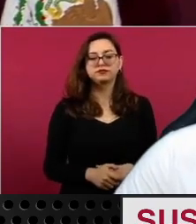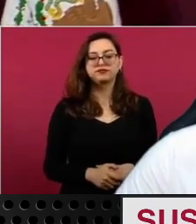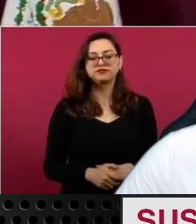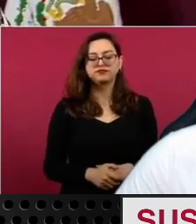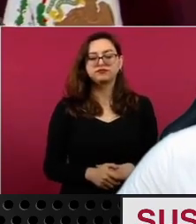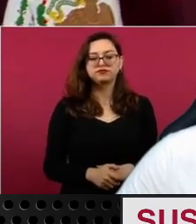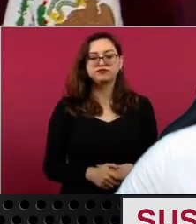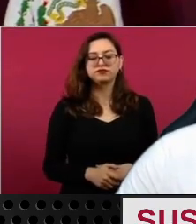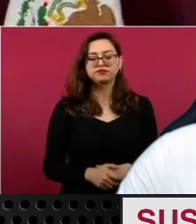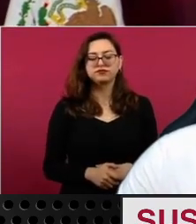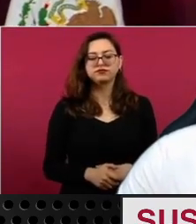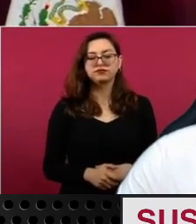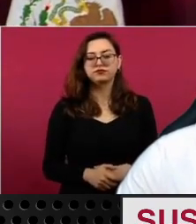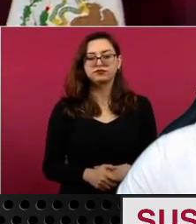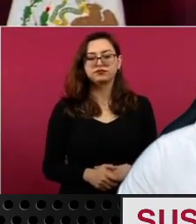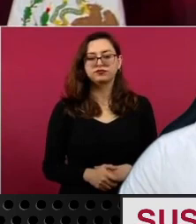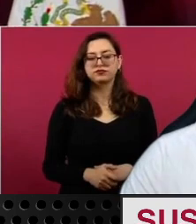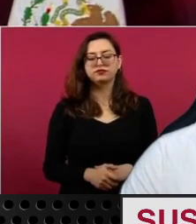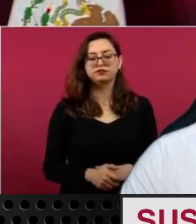por eso